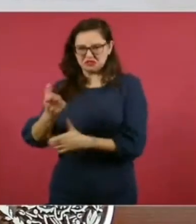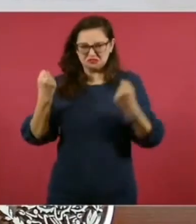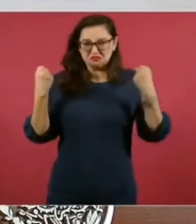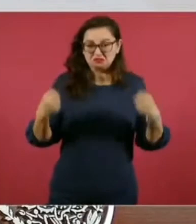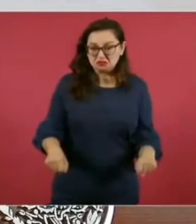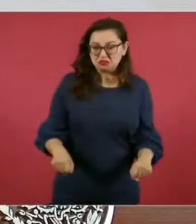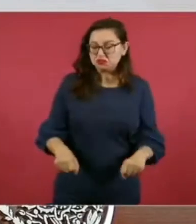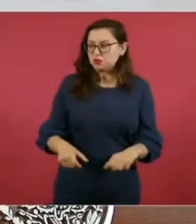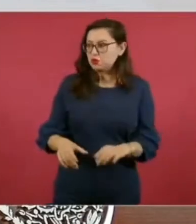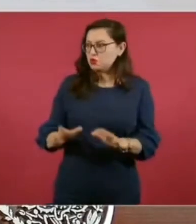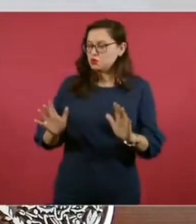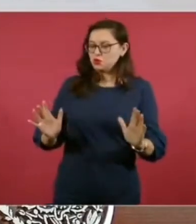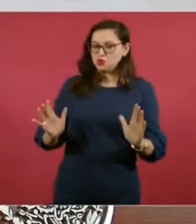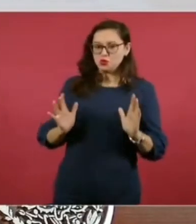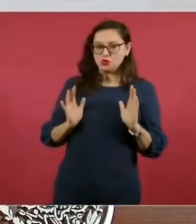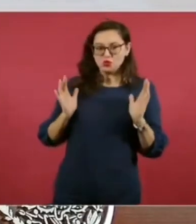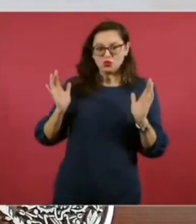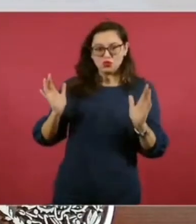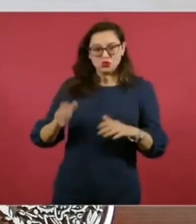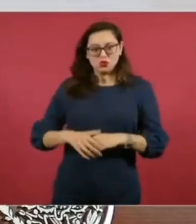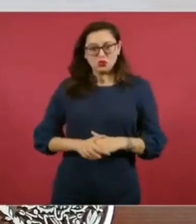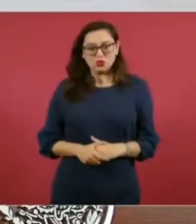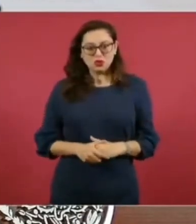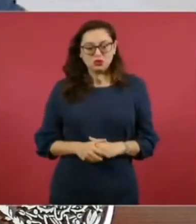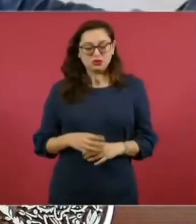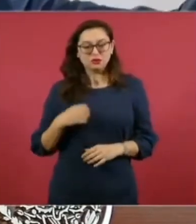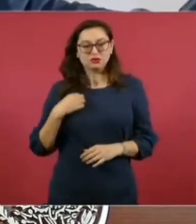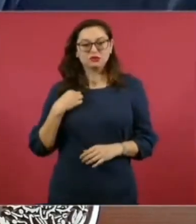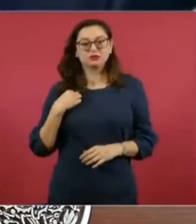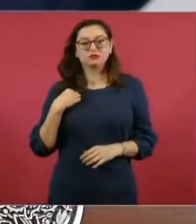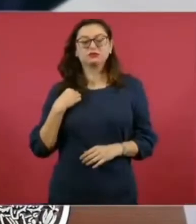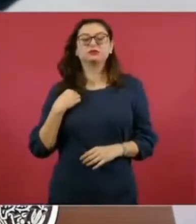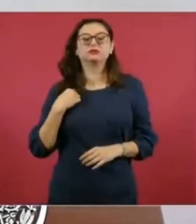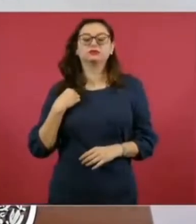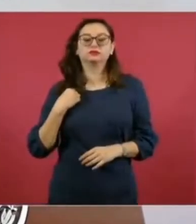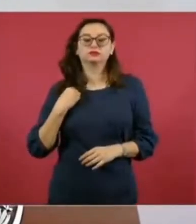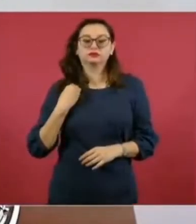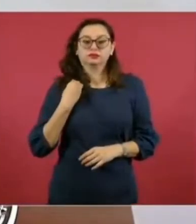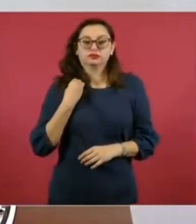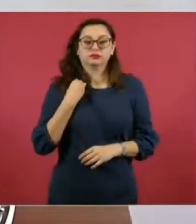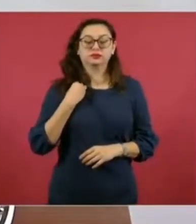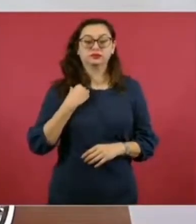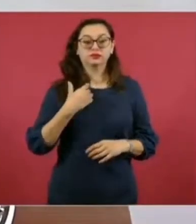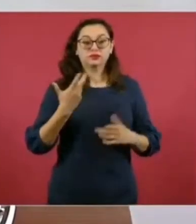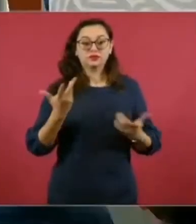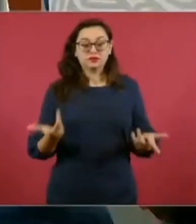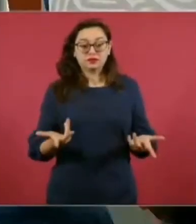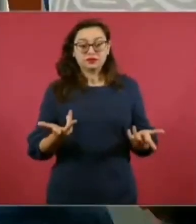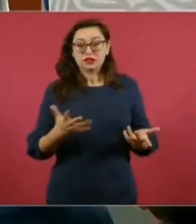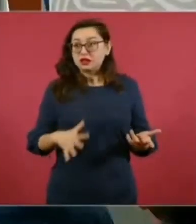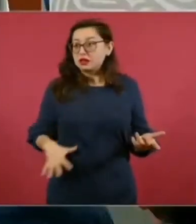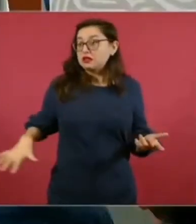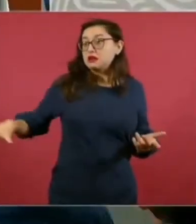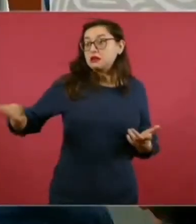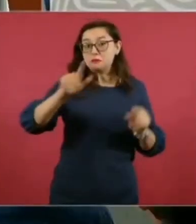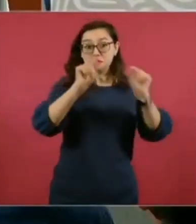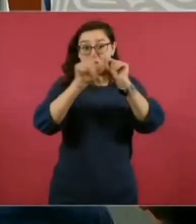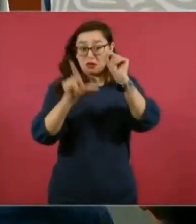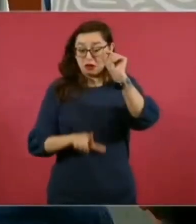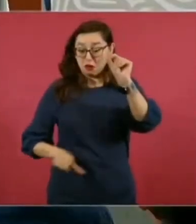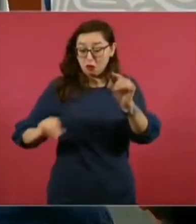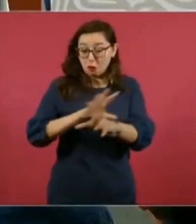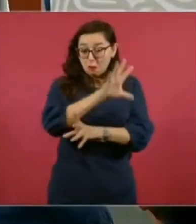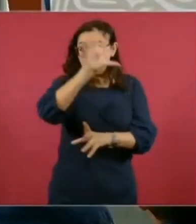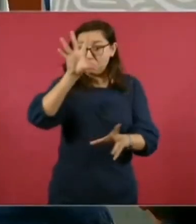imponerse y detener todo un proceso democrático en el país,